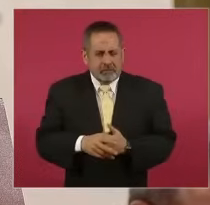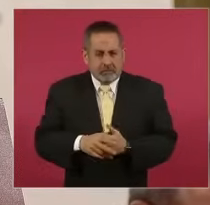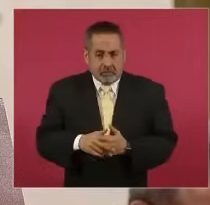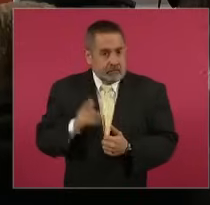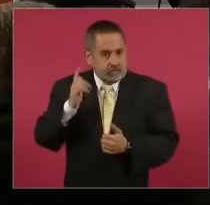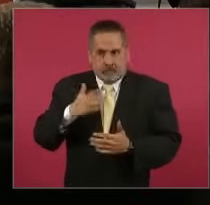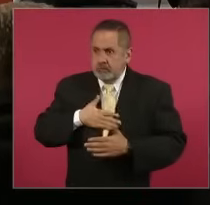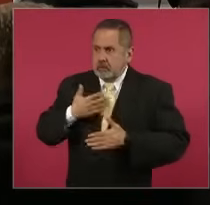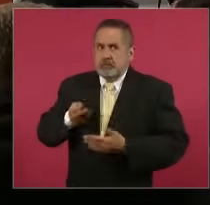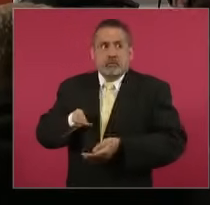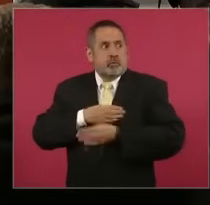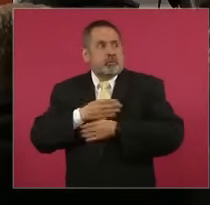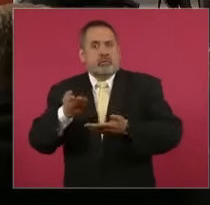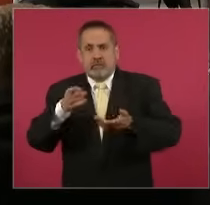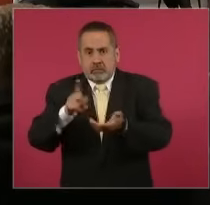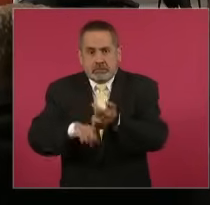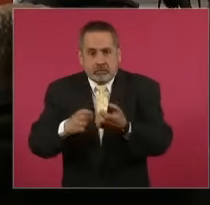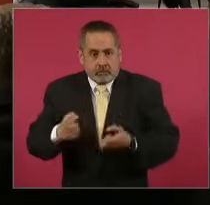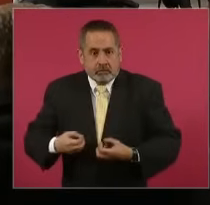alegrarnos,